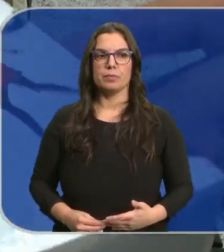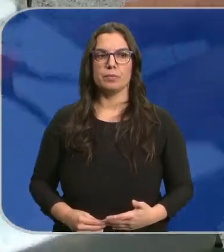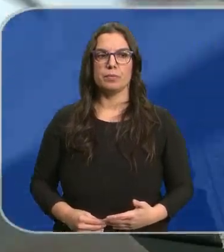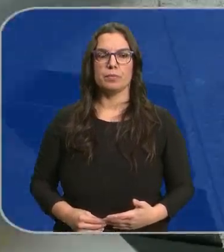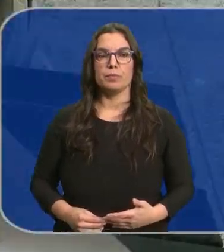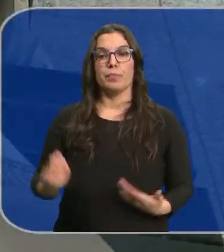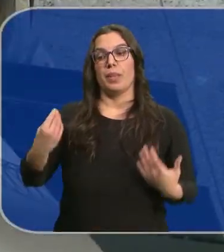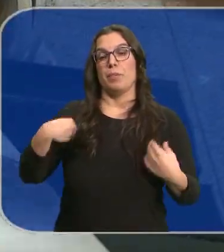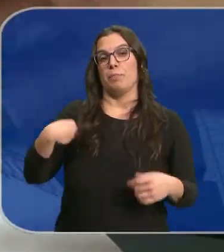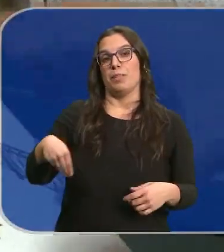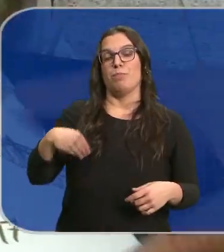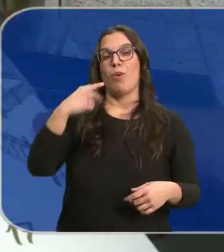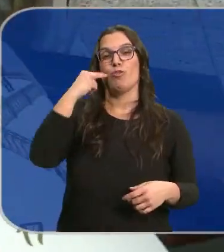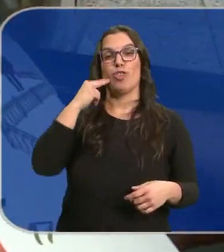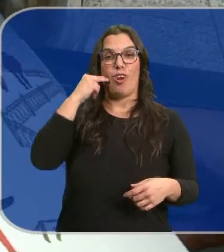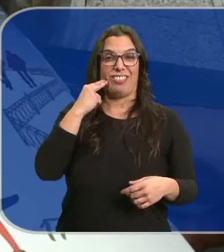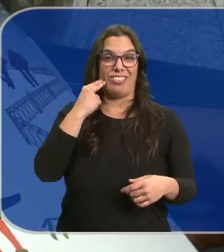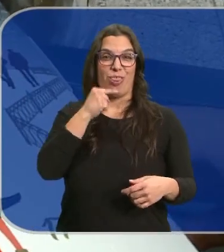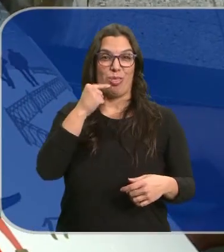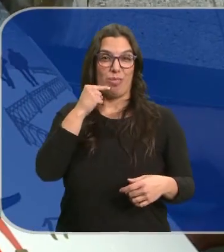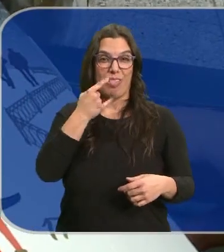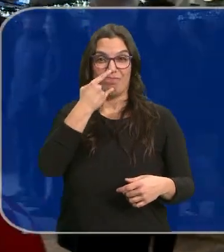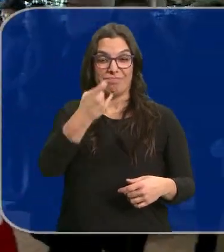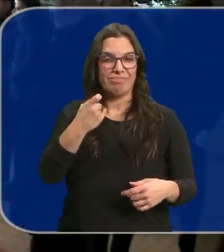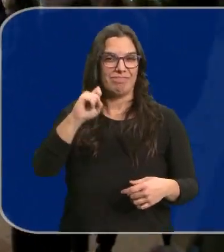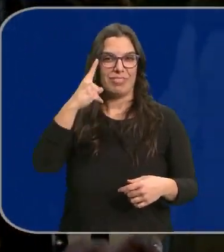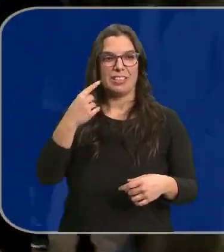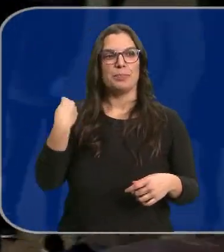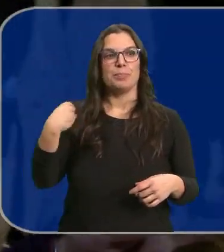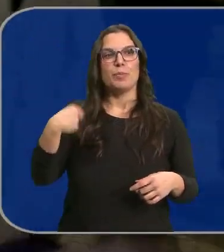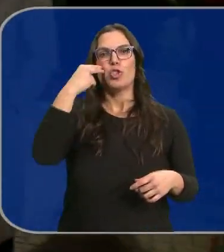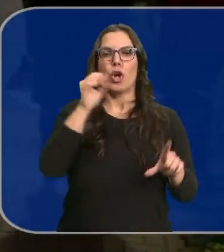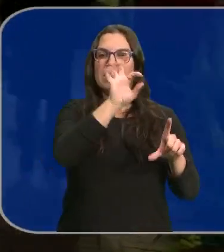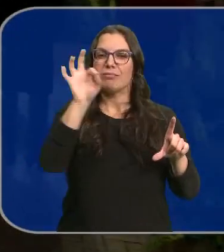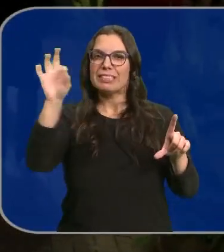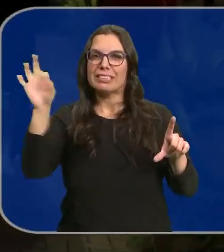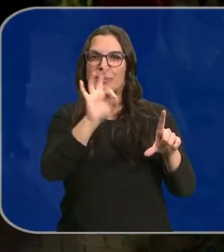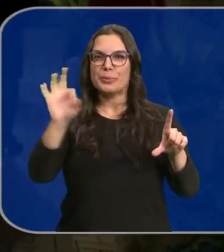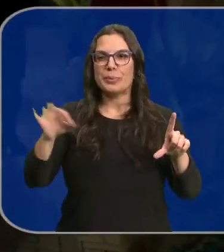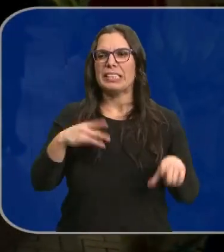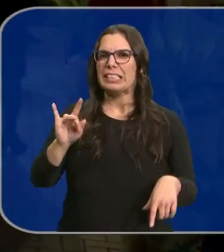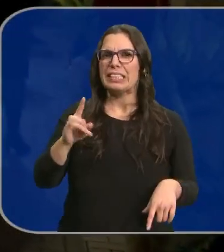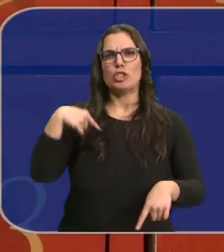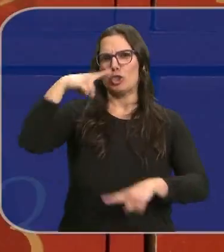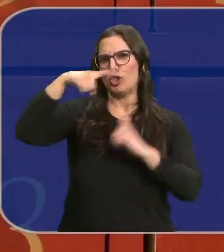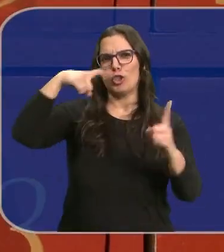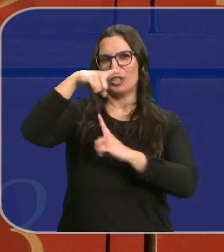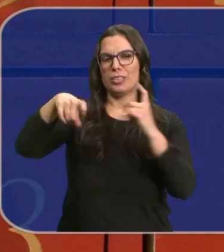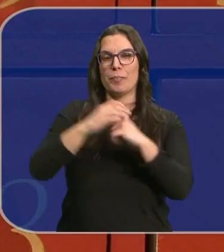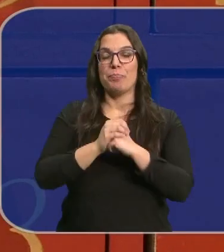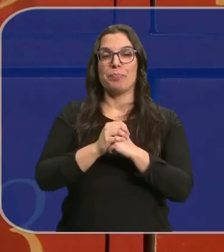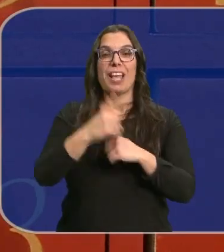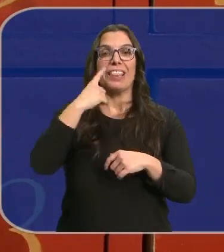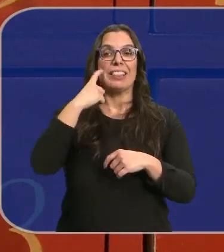Están los tradicionales de chocolate para los más golosos. Es que son de chocolatina. Sí, lo suelen comer todos los años. Y aunque